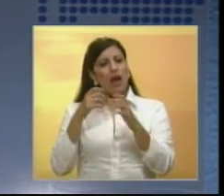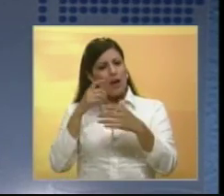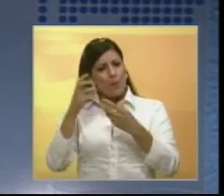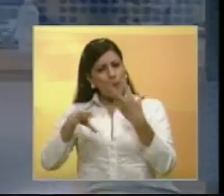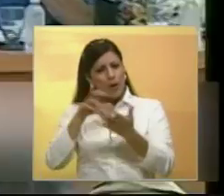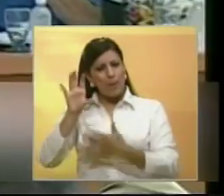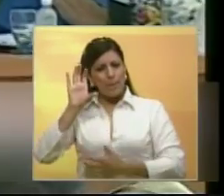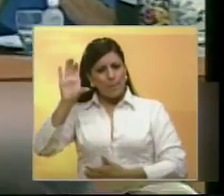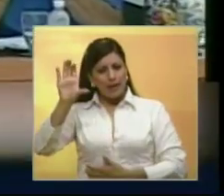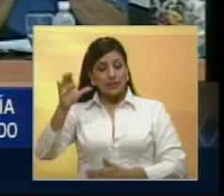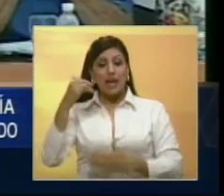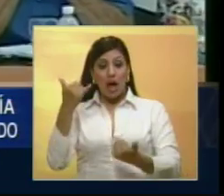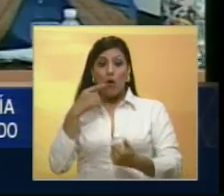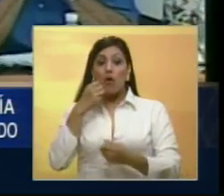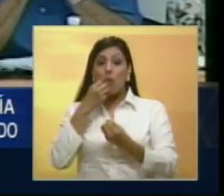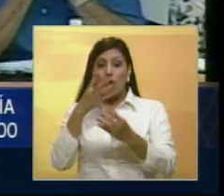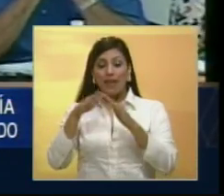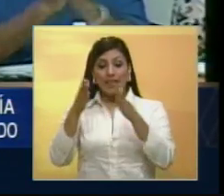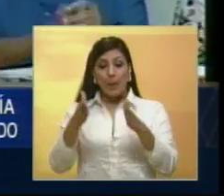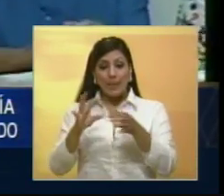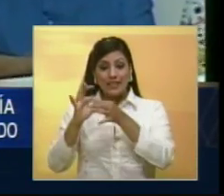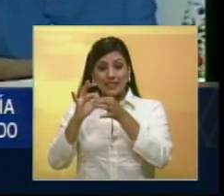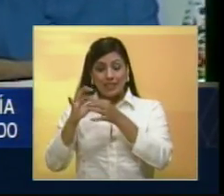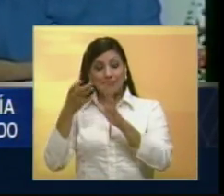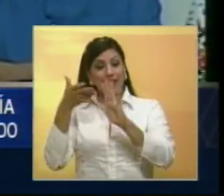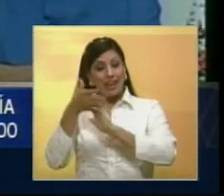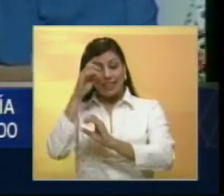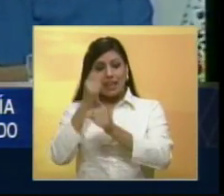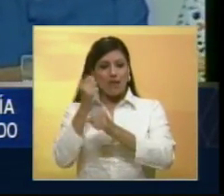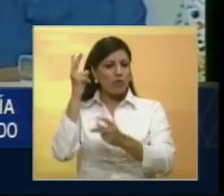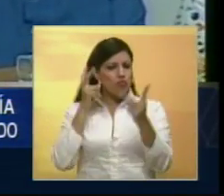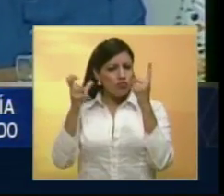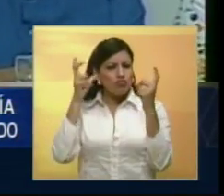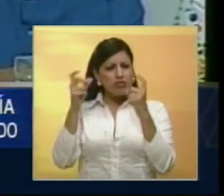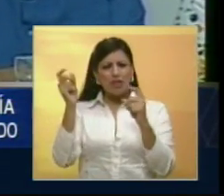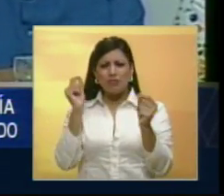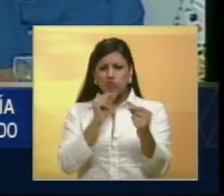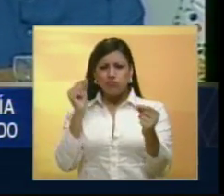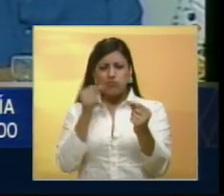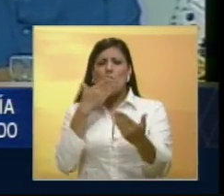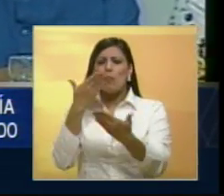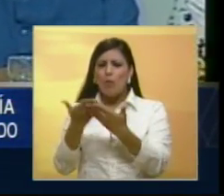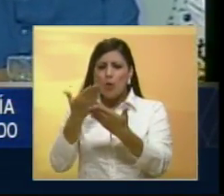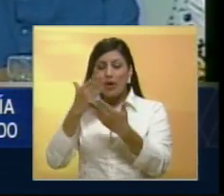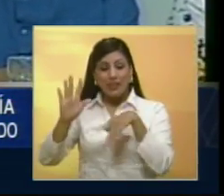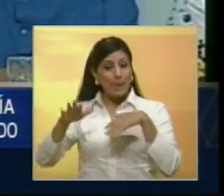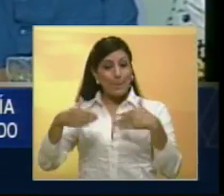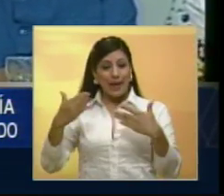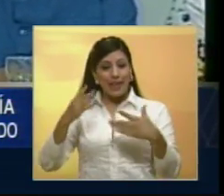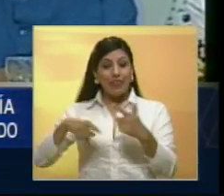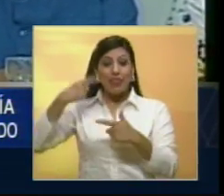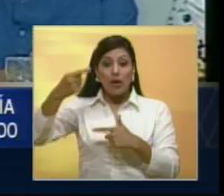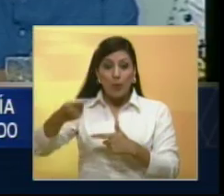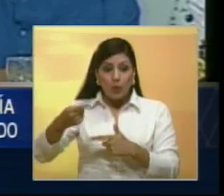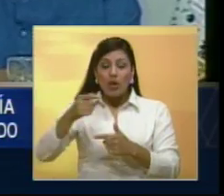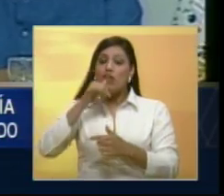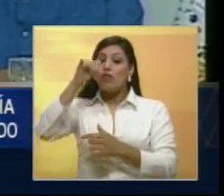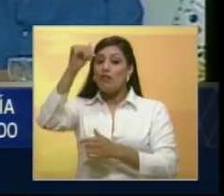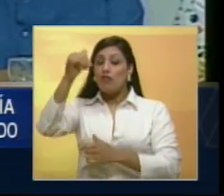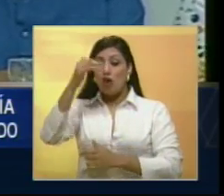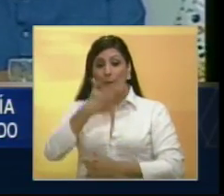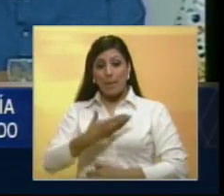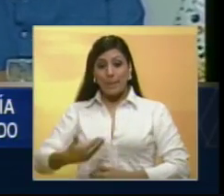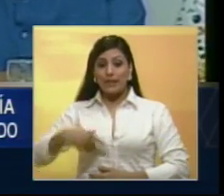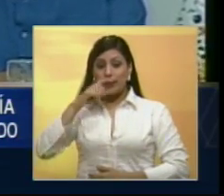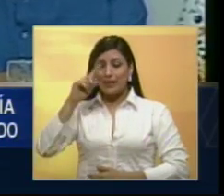país. Señaló que conformarán mesas de trabajo donde escucharán y discutirán las propuestas para posteriormente informar al presidente sobre